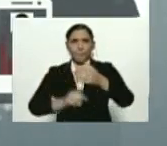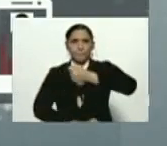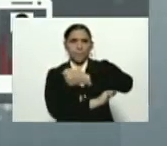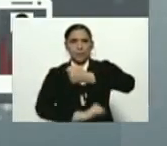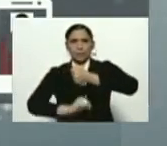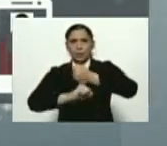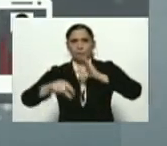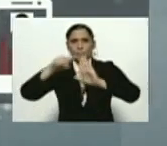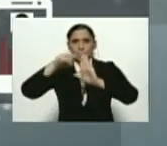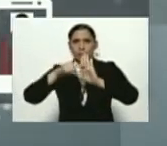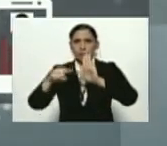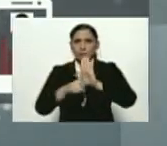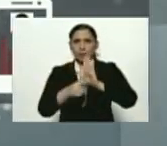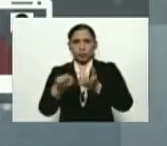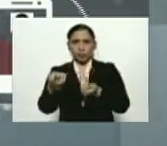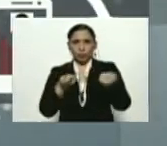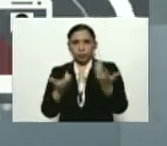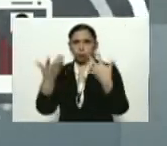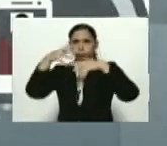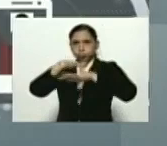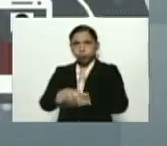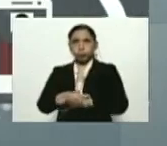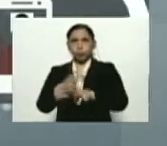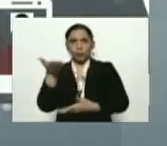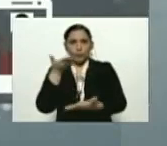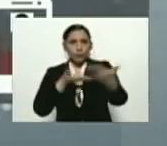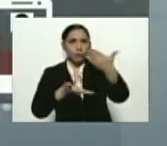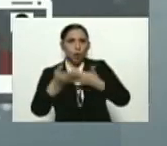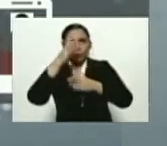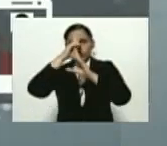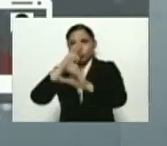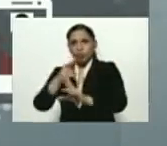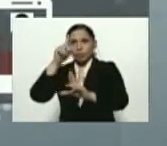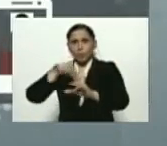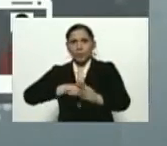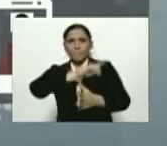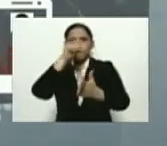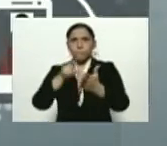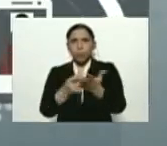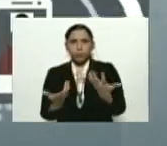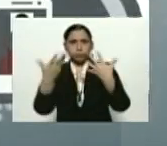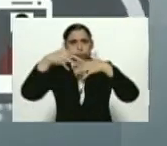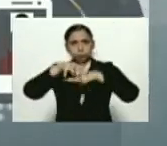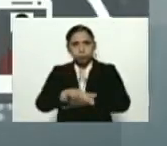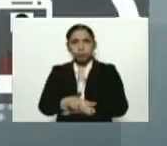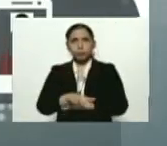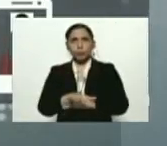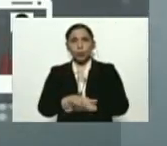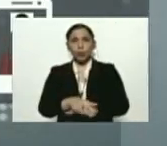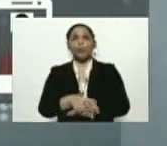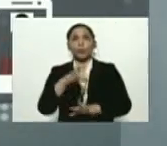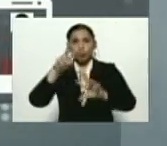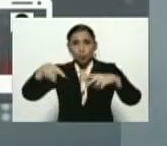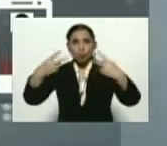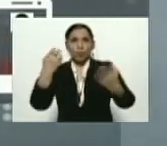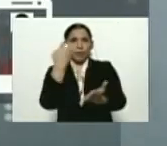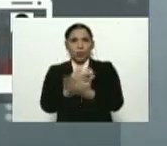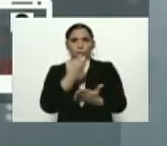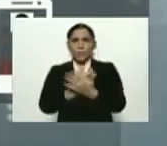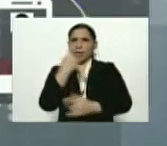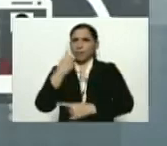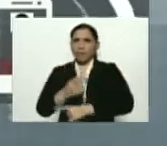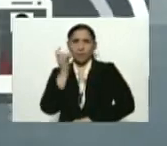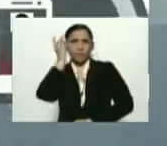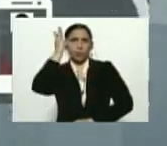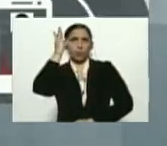de coordinación, de solidaridad, de complementariedad. Esa es la nueva economía que debe surgir